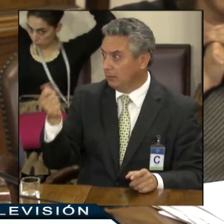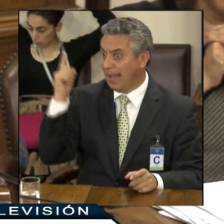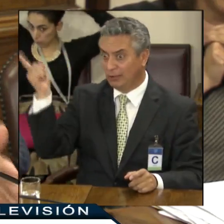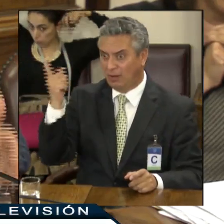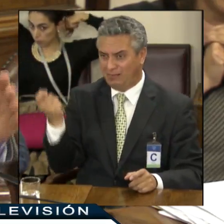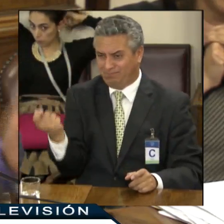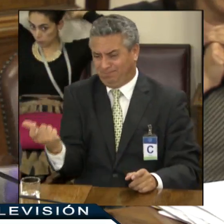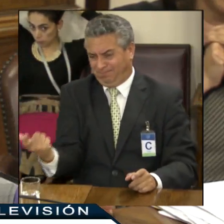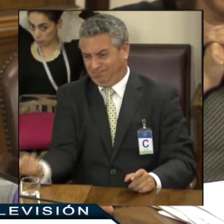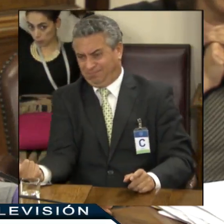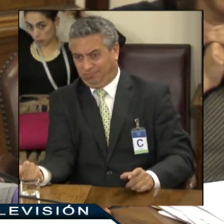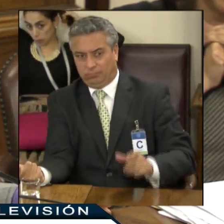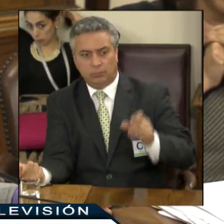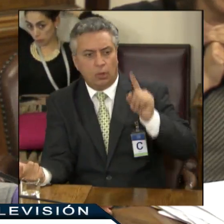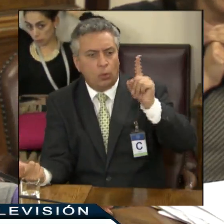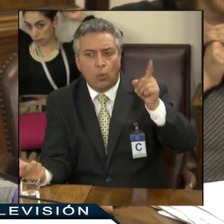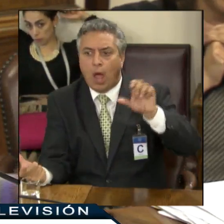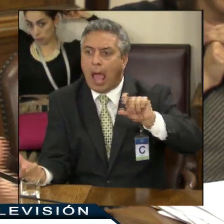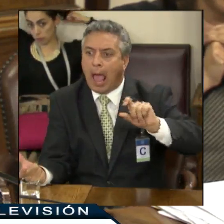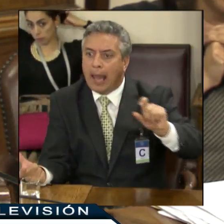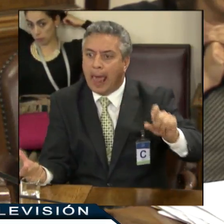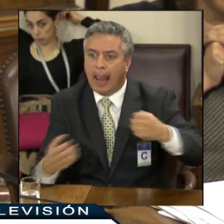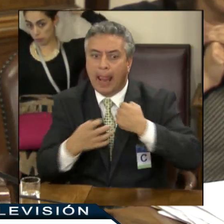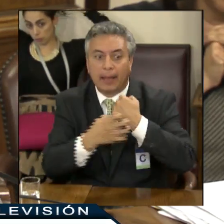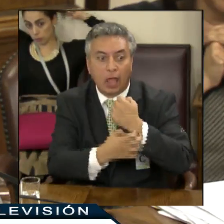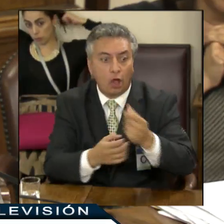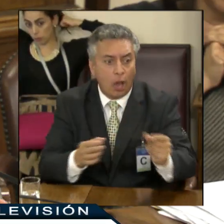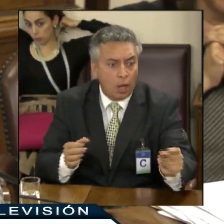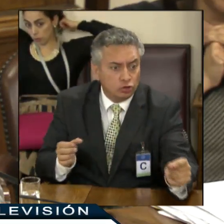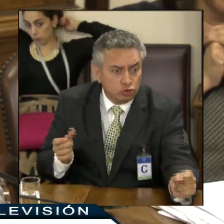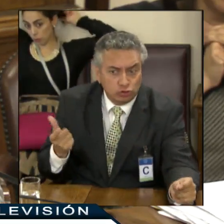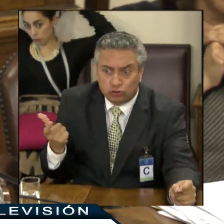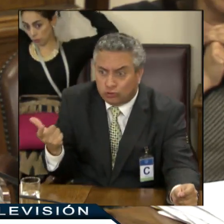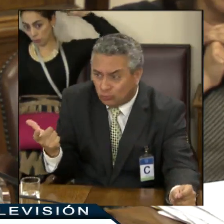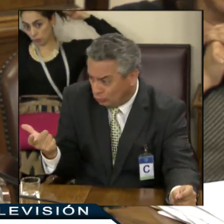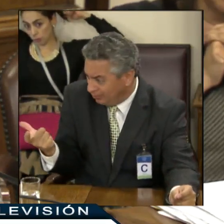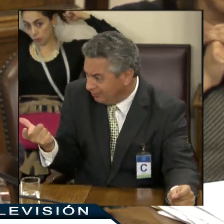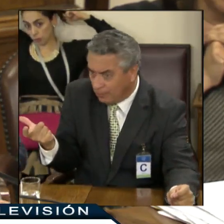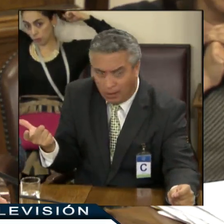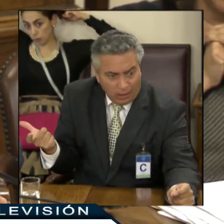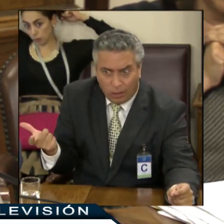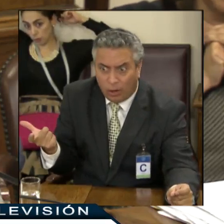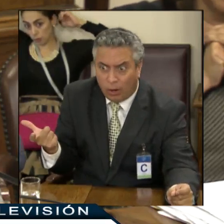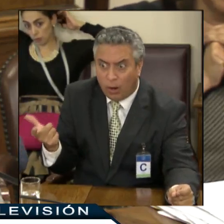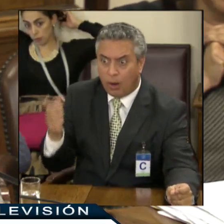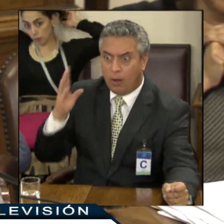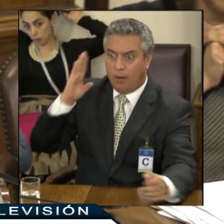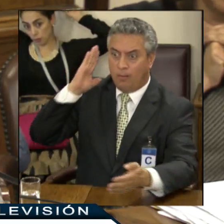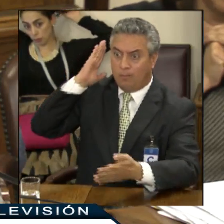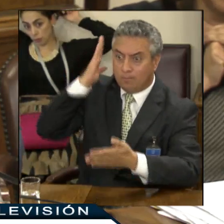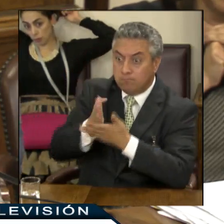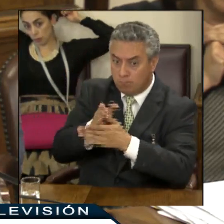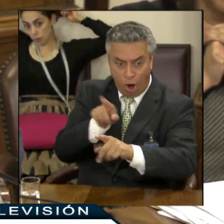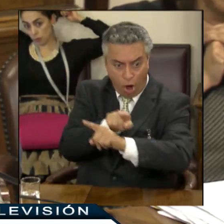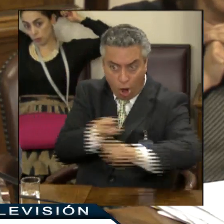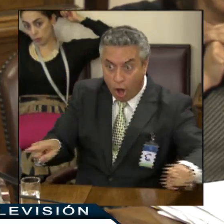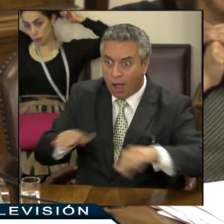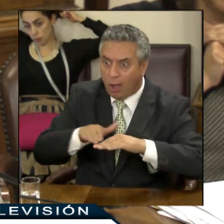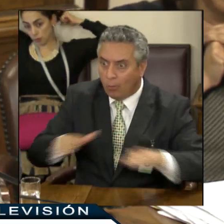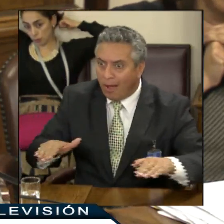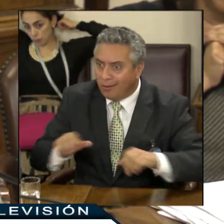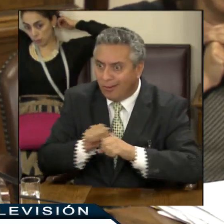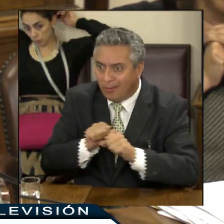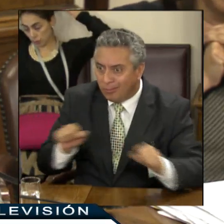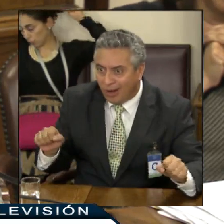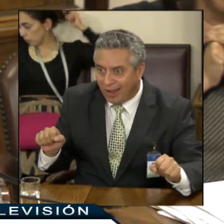Nacional de un pequeño canal regional me entiend entonces Ni la palabra cortapisa ni la palabra cercenar corresponden en este